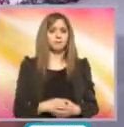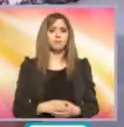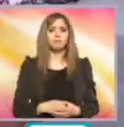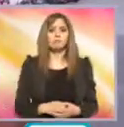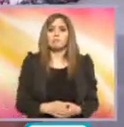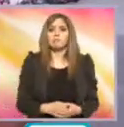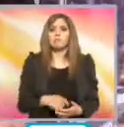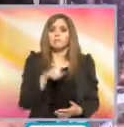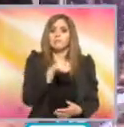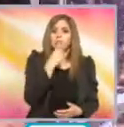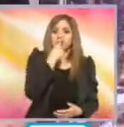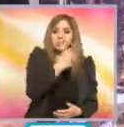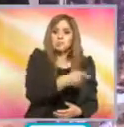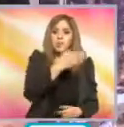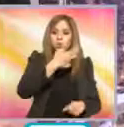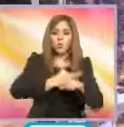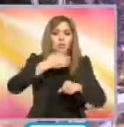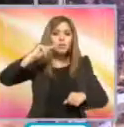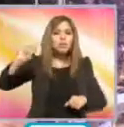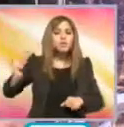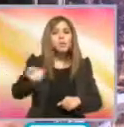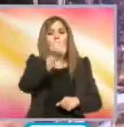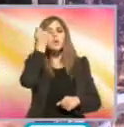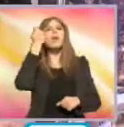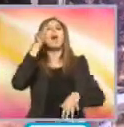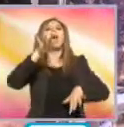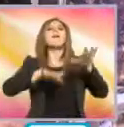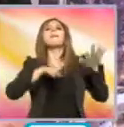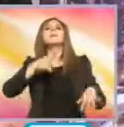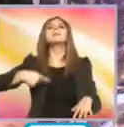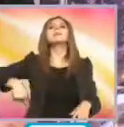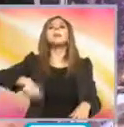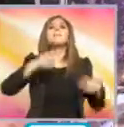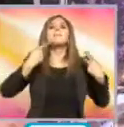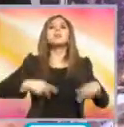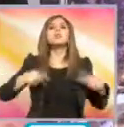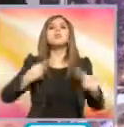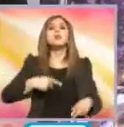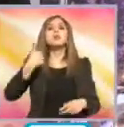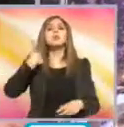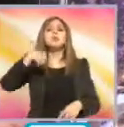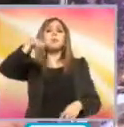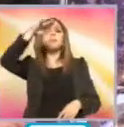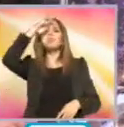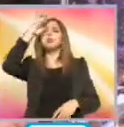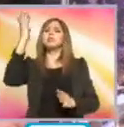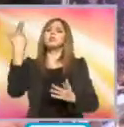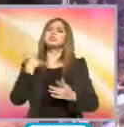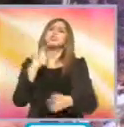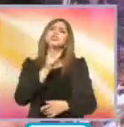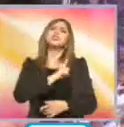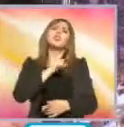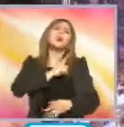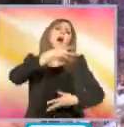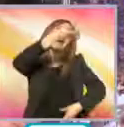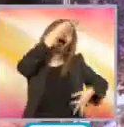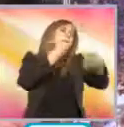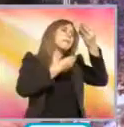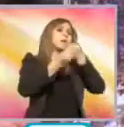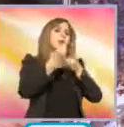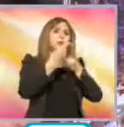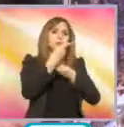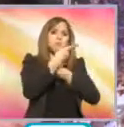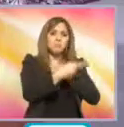aquí metida, de pronto nos creemos autodidactas, no empezamos a buscar en internet y sin embargo